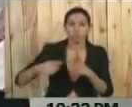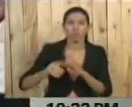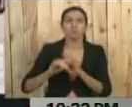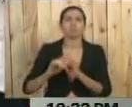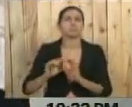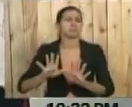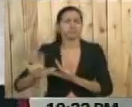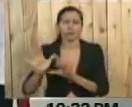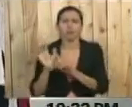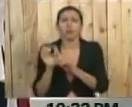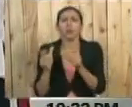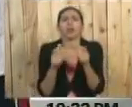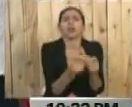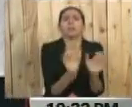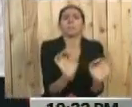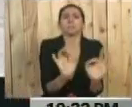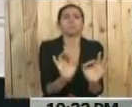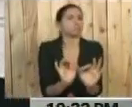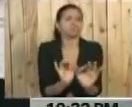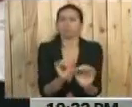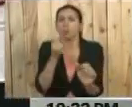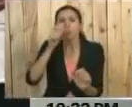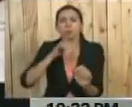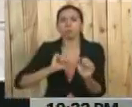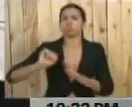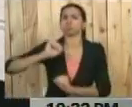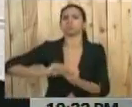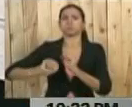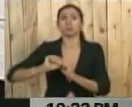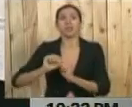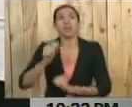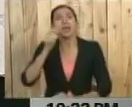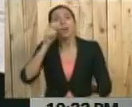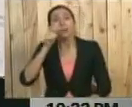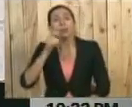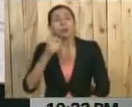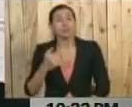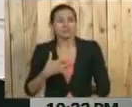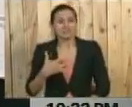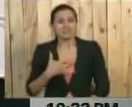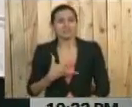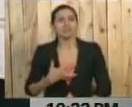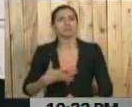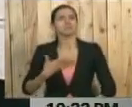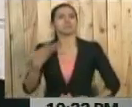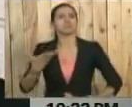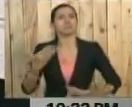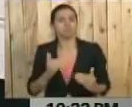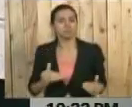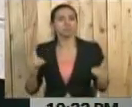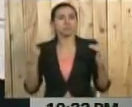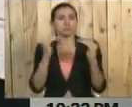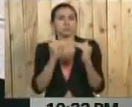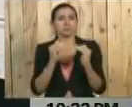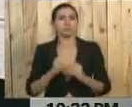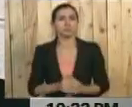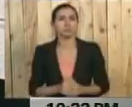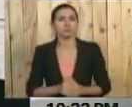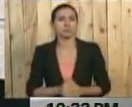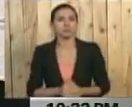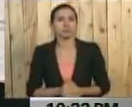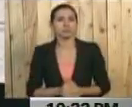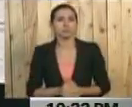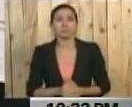oligarquismo, del pueblo de Bolívar, de sentirse aquí, mira, digno, y no hay imperio posible que